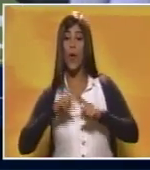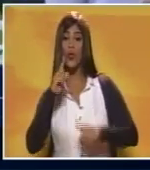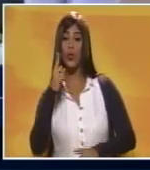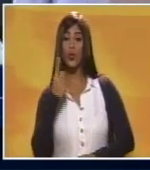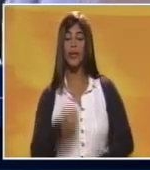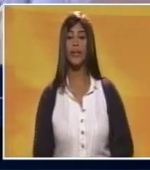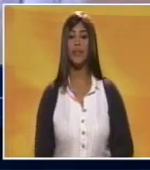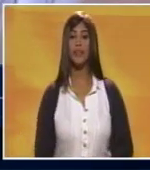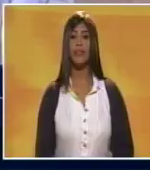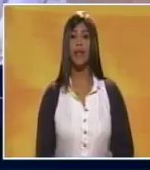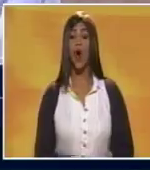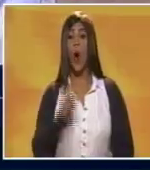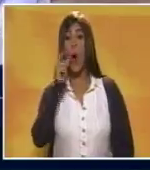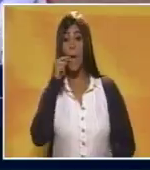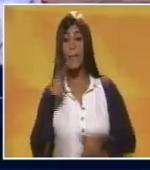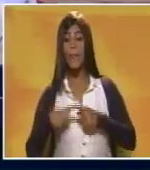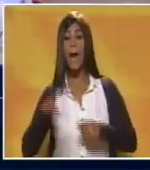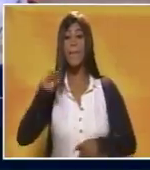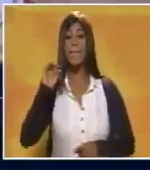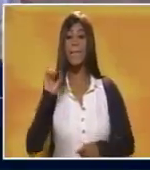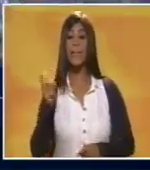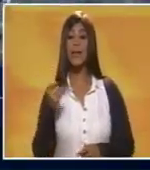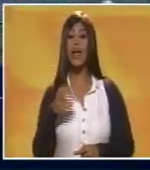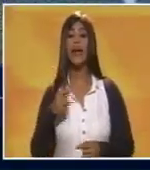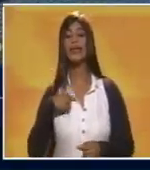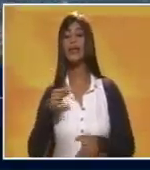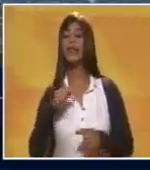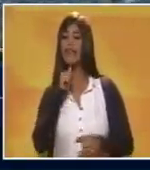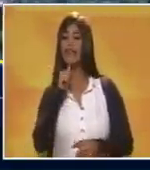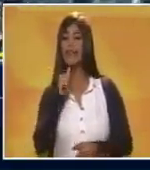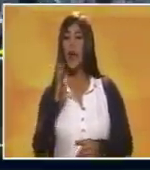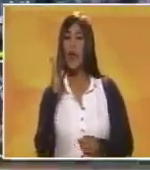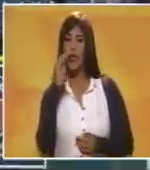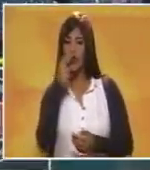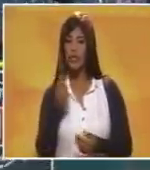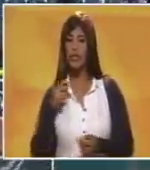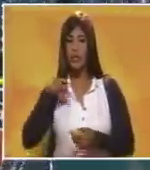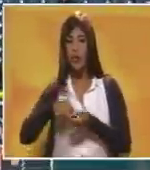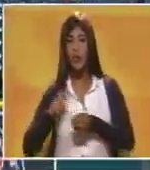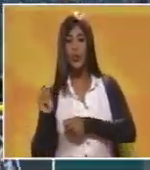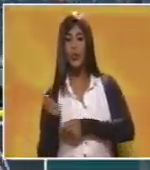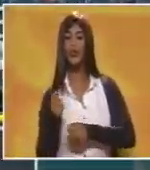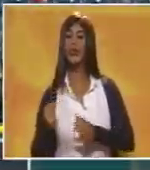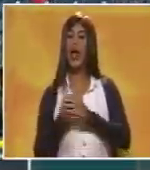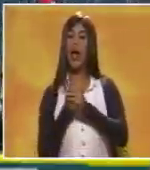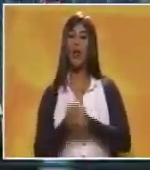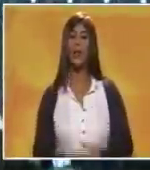8-1. Miguel Cabrera falló en 4 visitas al plato.